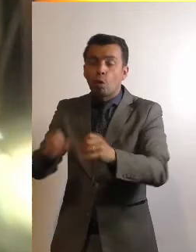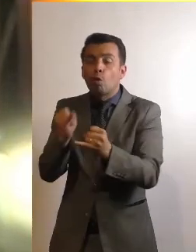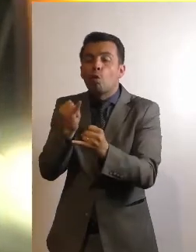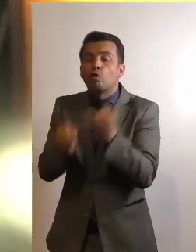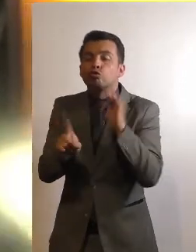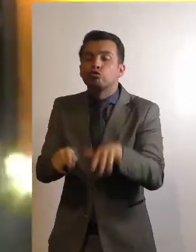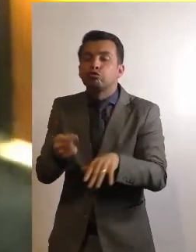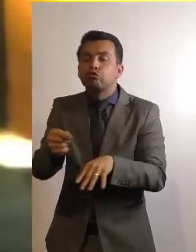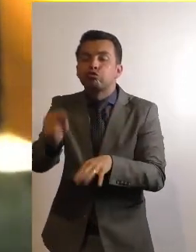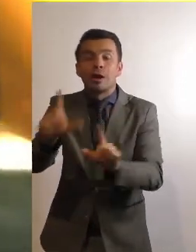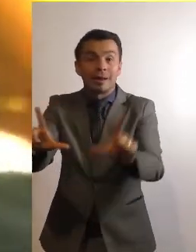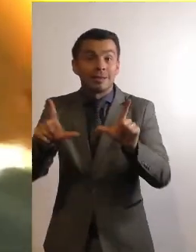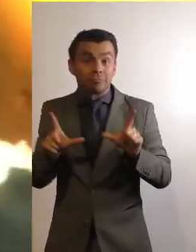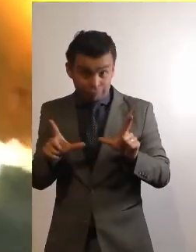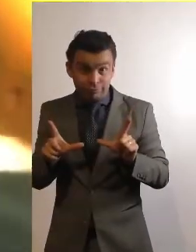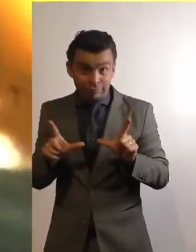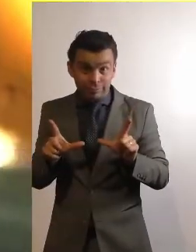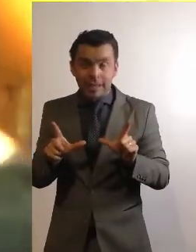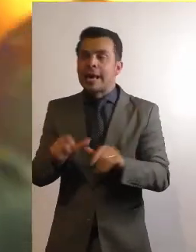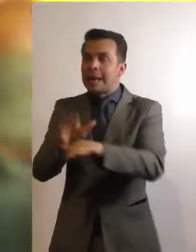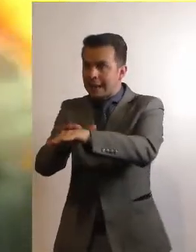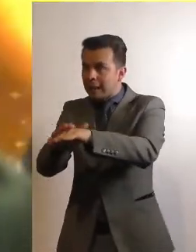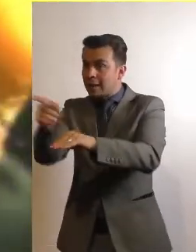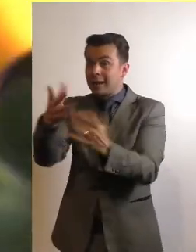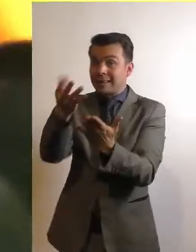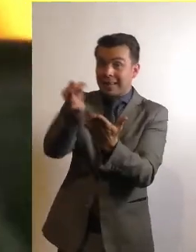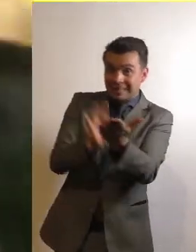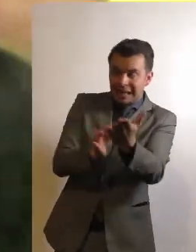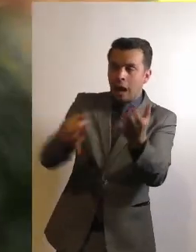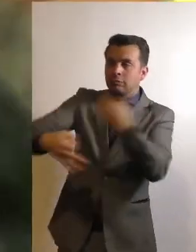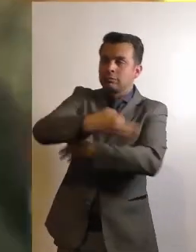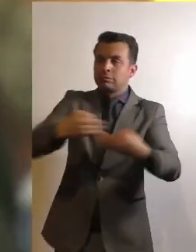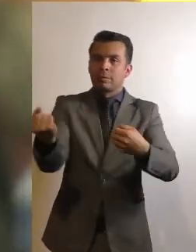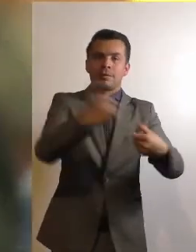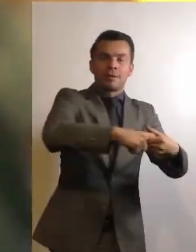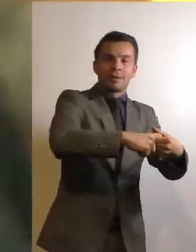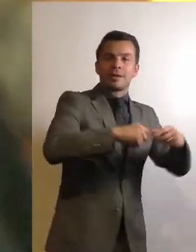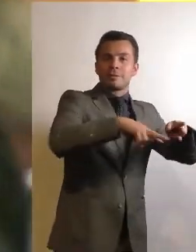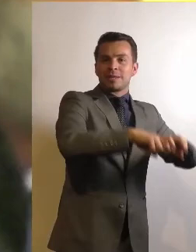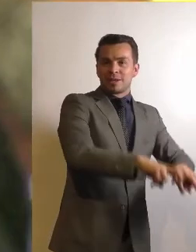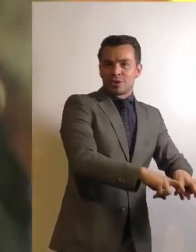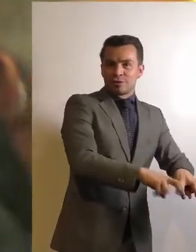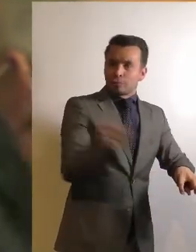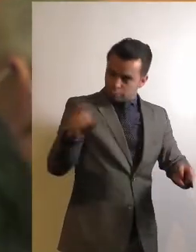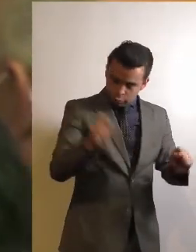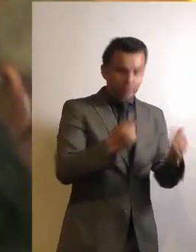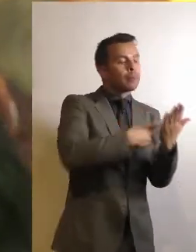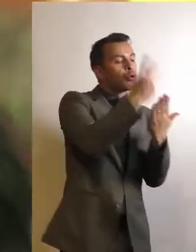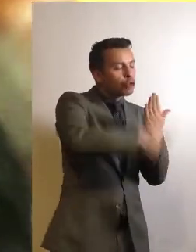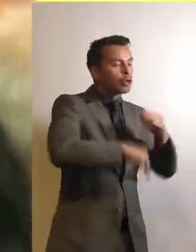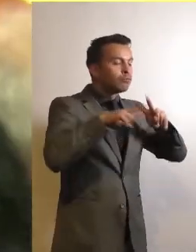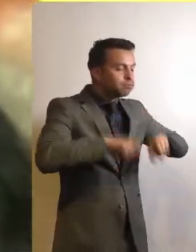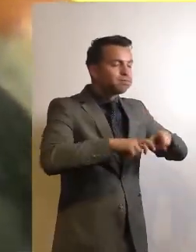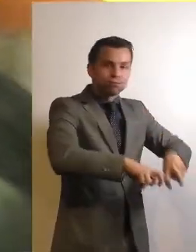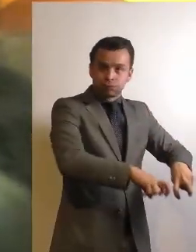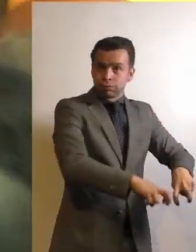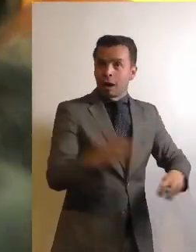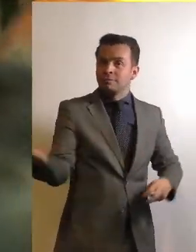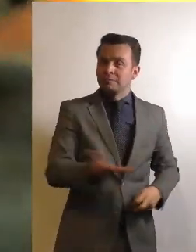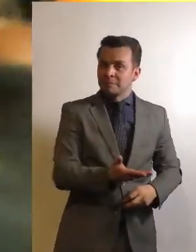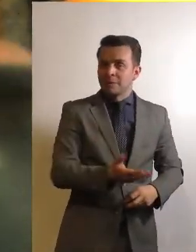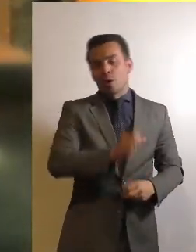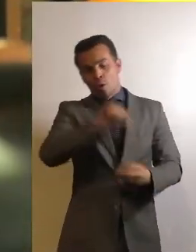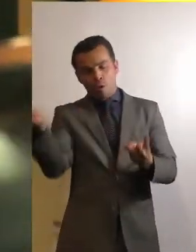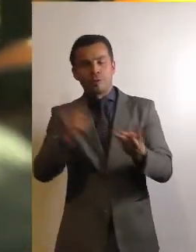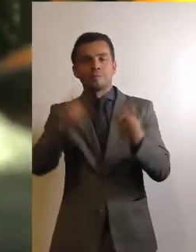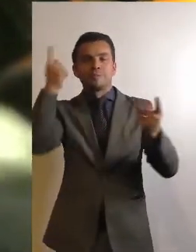vincularse directamente con los grupos de investigación y empezar a realizar proyectos de investigación. Otra de las estrategias que tenemos